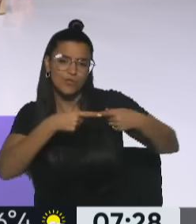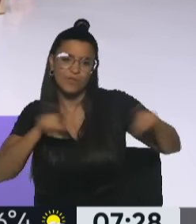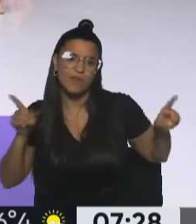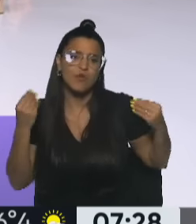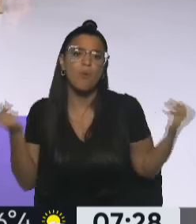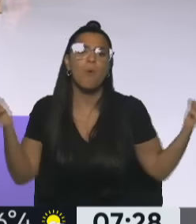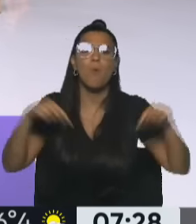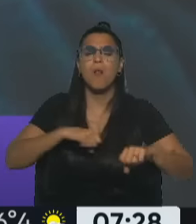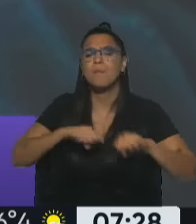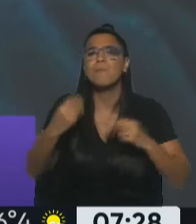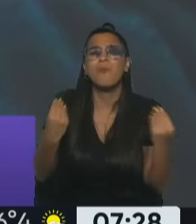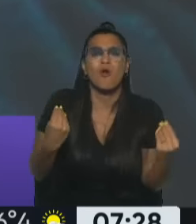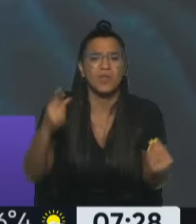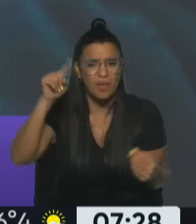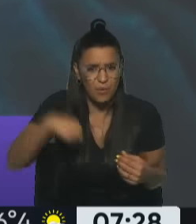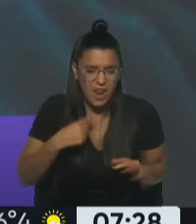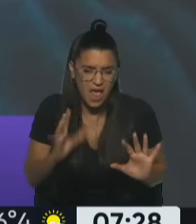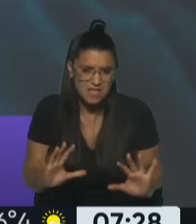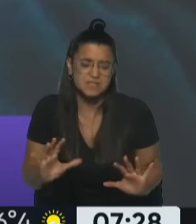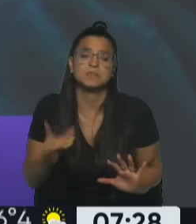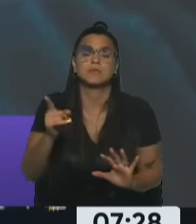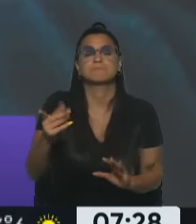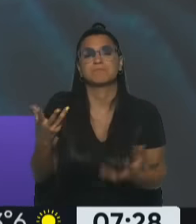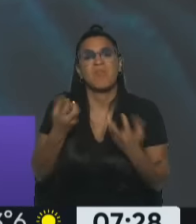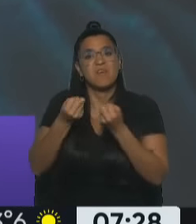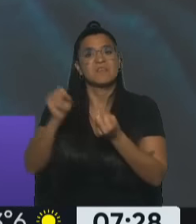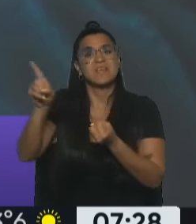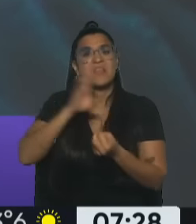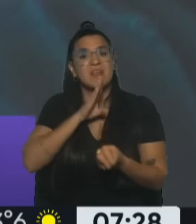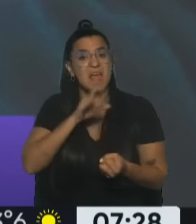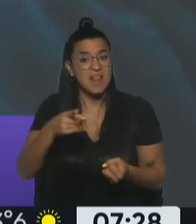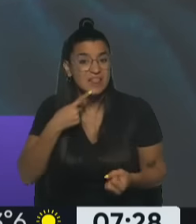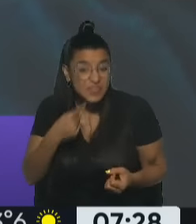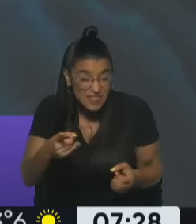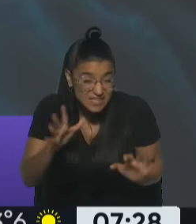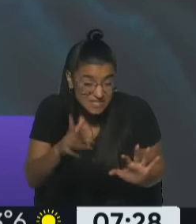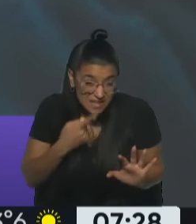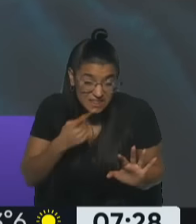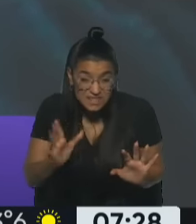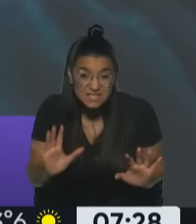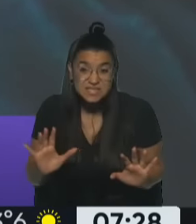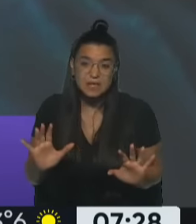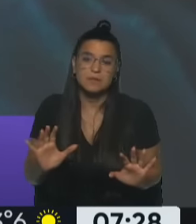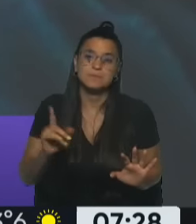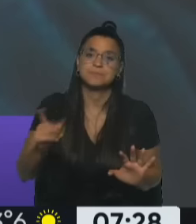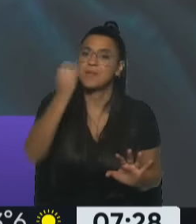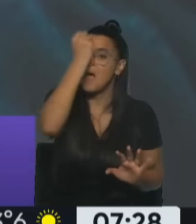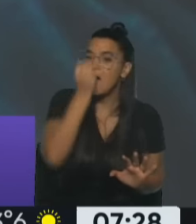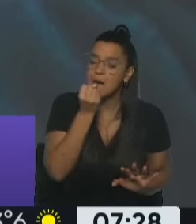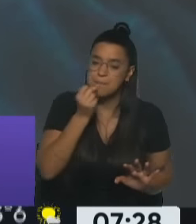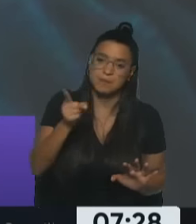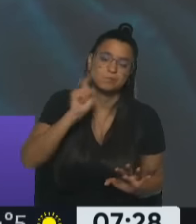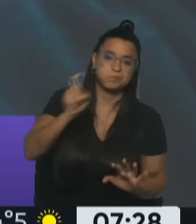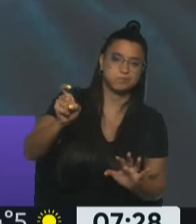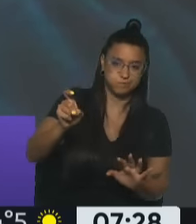combates. Bueno, básicamente las fuerzas de defensa israelí dicen que en este caso es Hamás quien violó